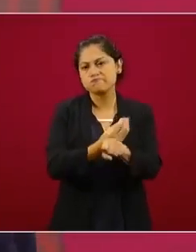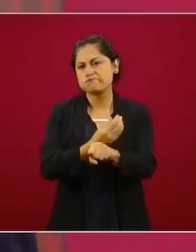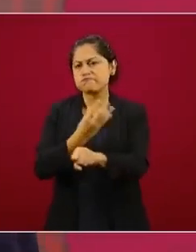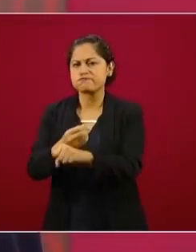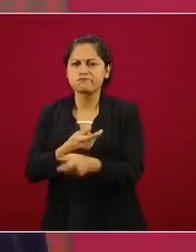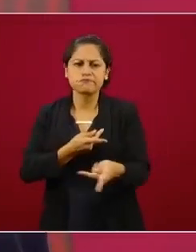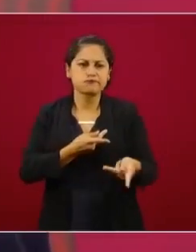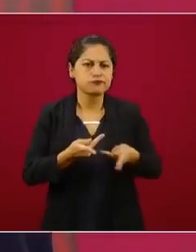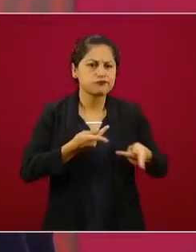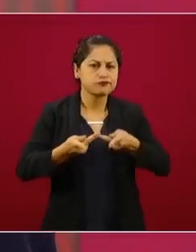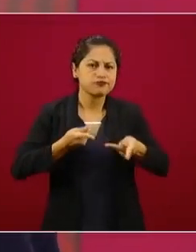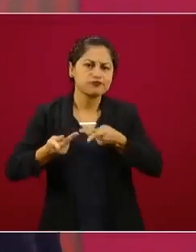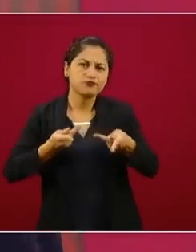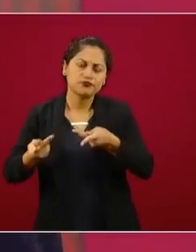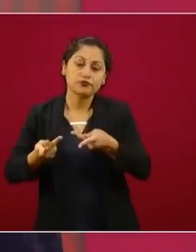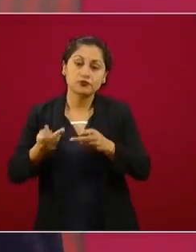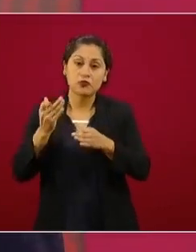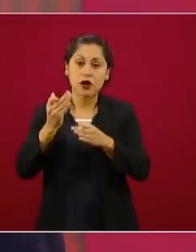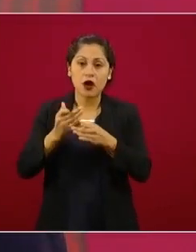Se tienen las camas,